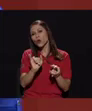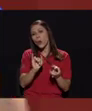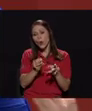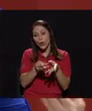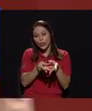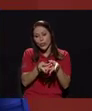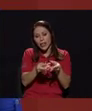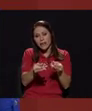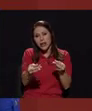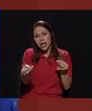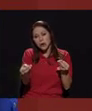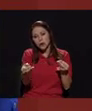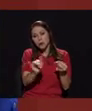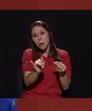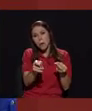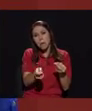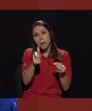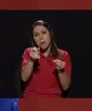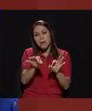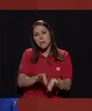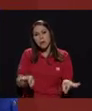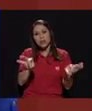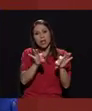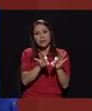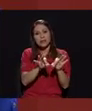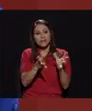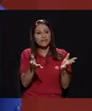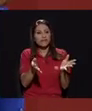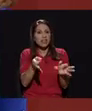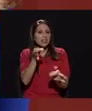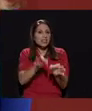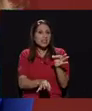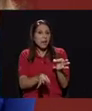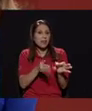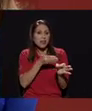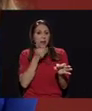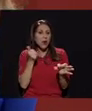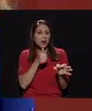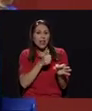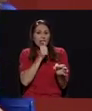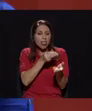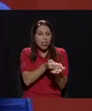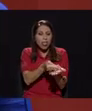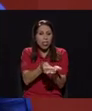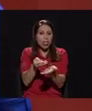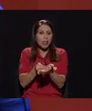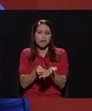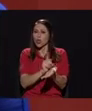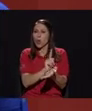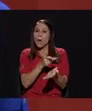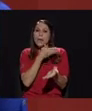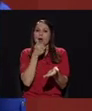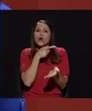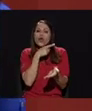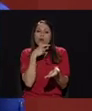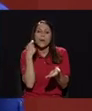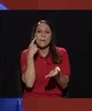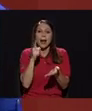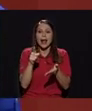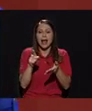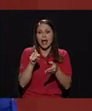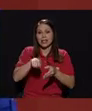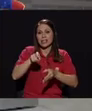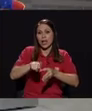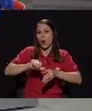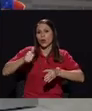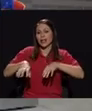terrenos, como áreas de poca importancia, y que sencillamente mejor ocupémoslos en otra actividad económica.